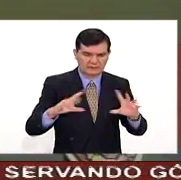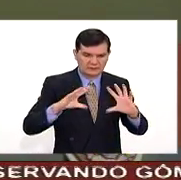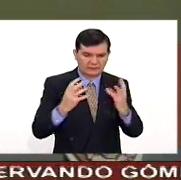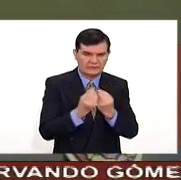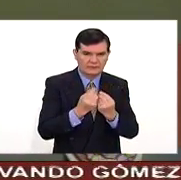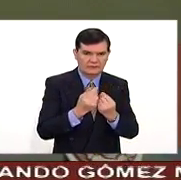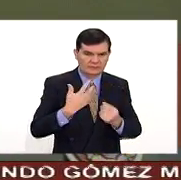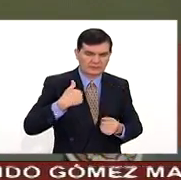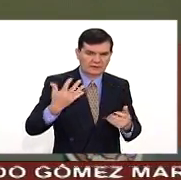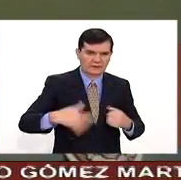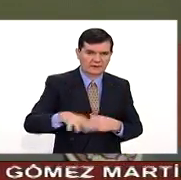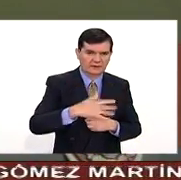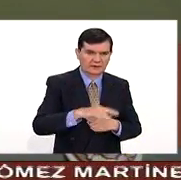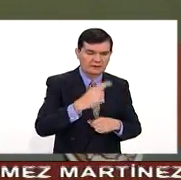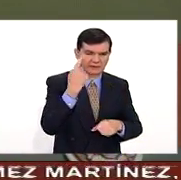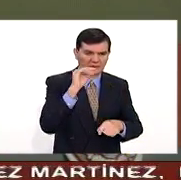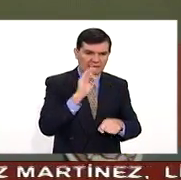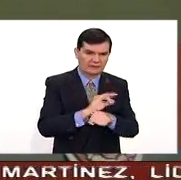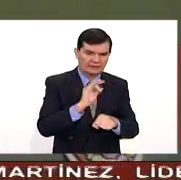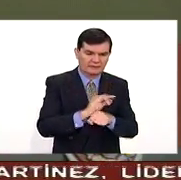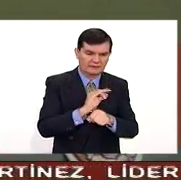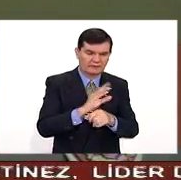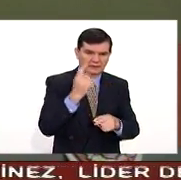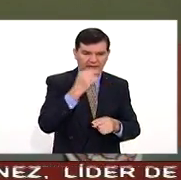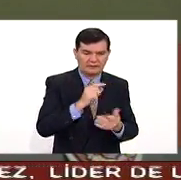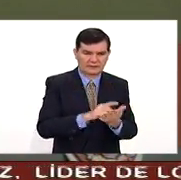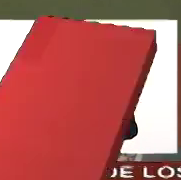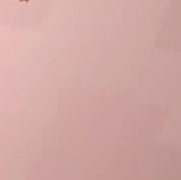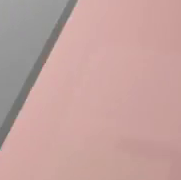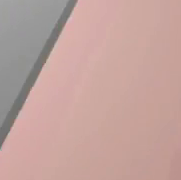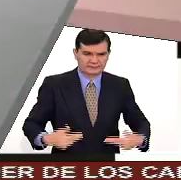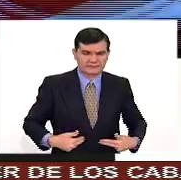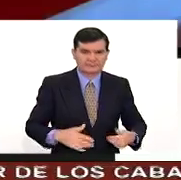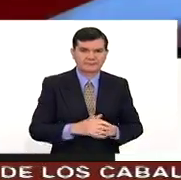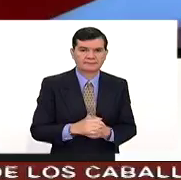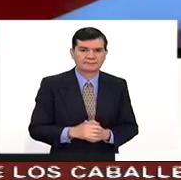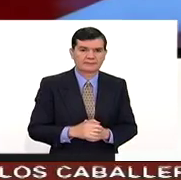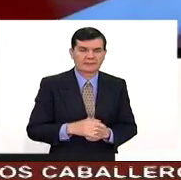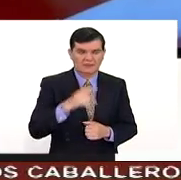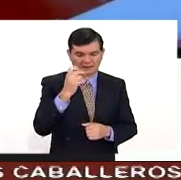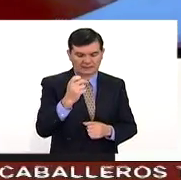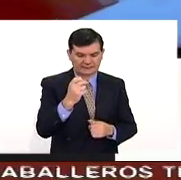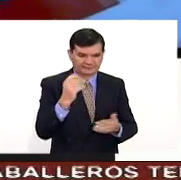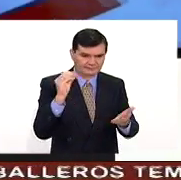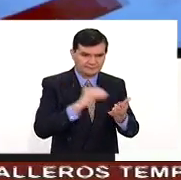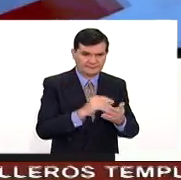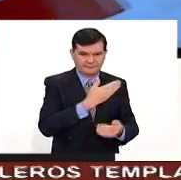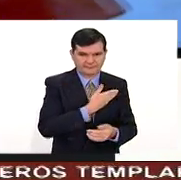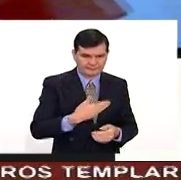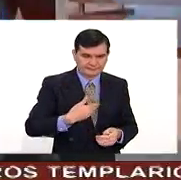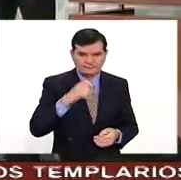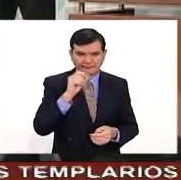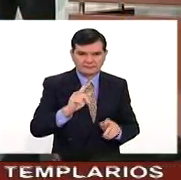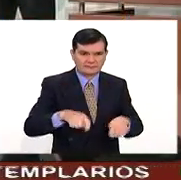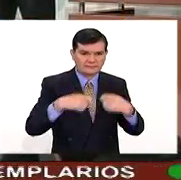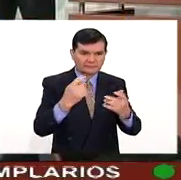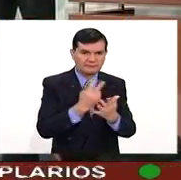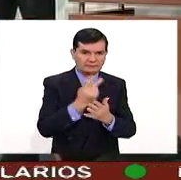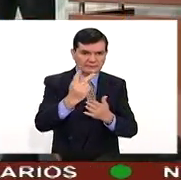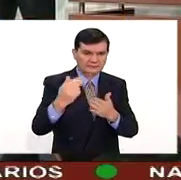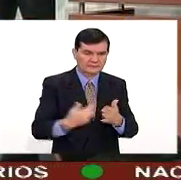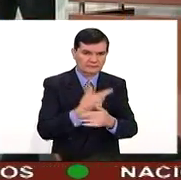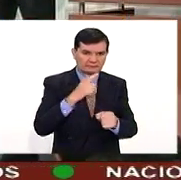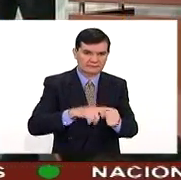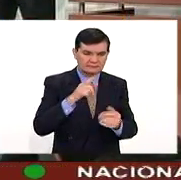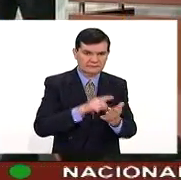juntos buscamos, que es la protección y defensa de los derechos humanos. En este acto, el presidente también entregó el Premio Nacional de